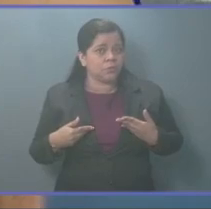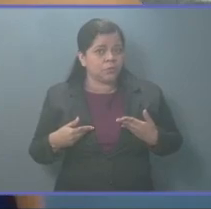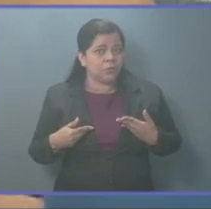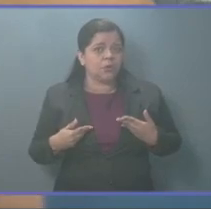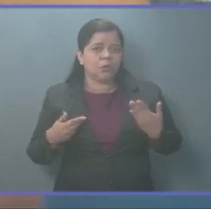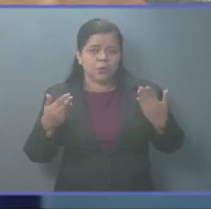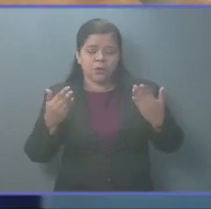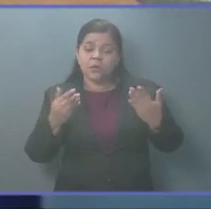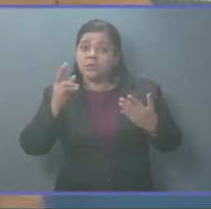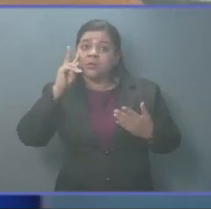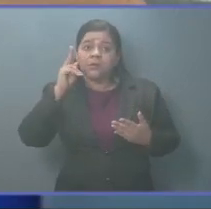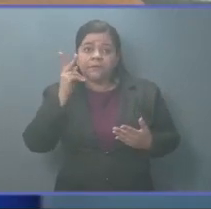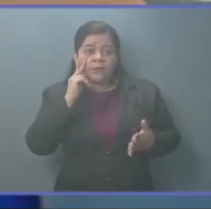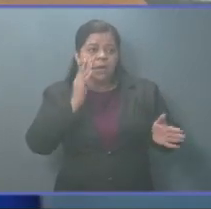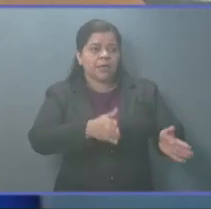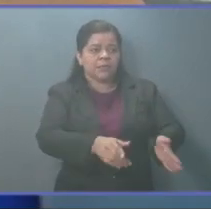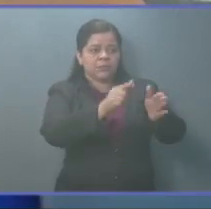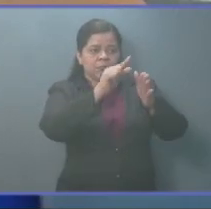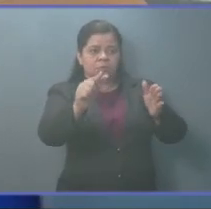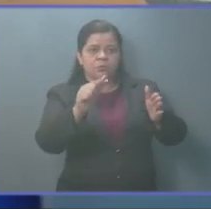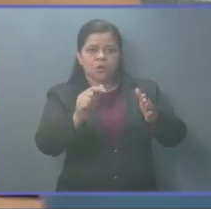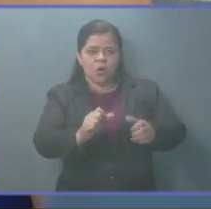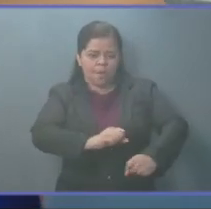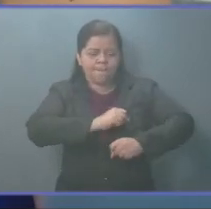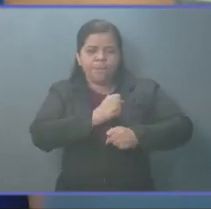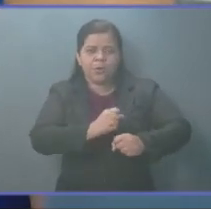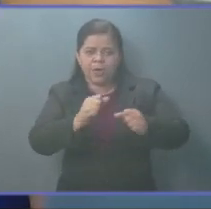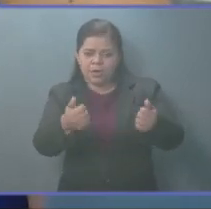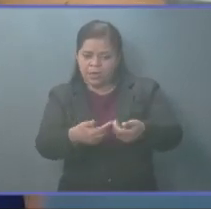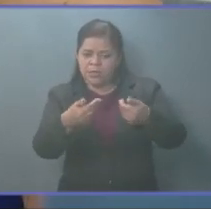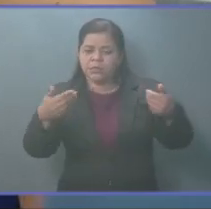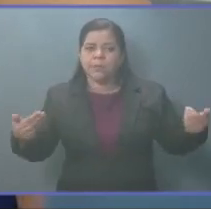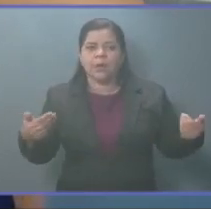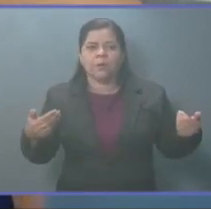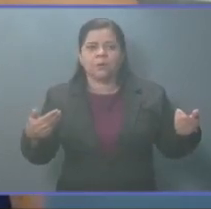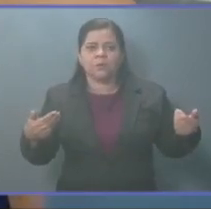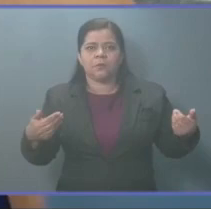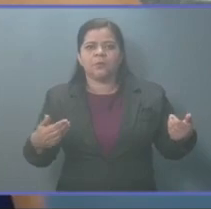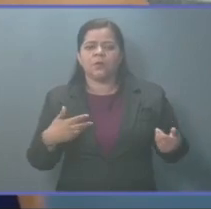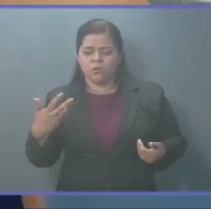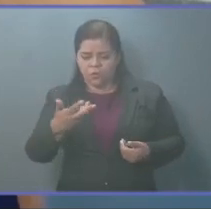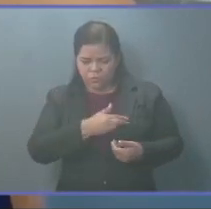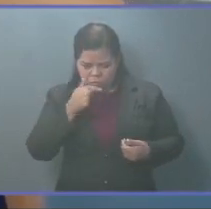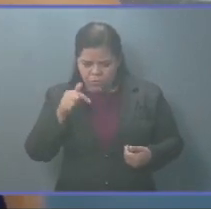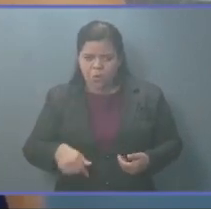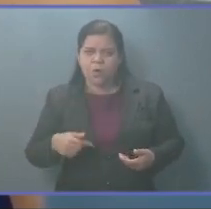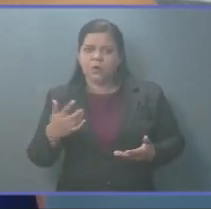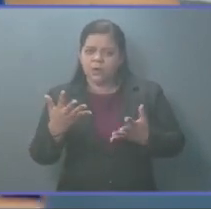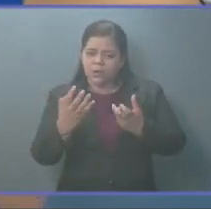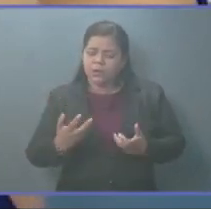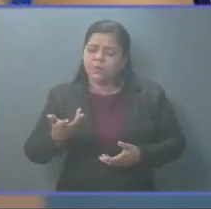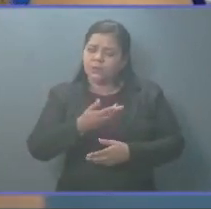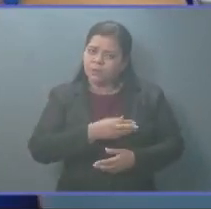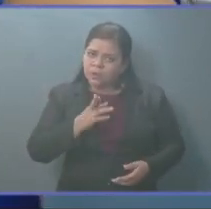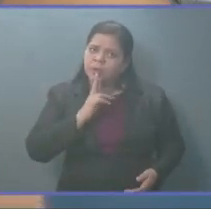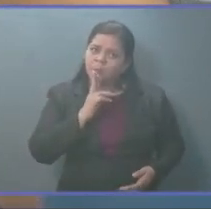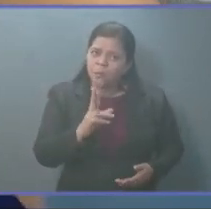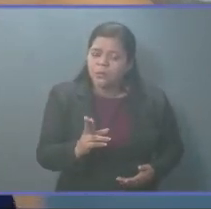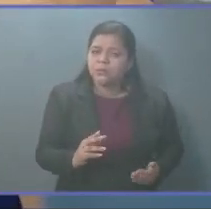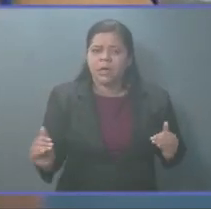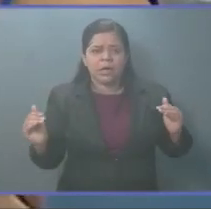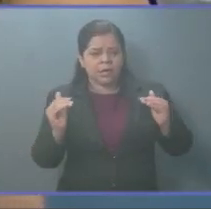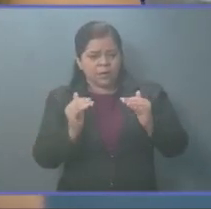existe la independencia de los poderes. Y eso es lo que estamos nosotros interpelando y hemos querido respuestas, pero al igual